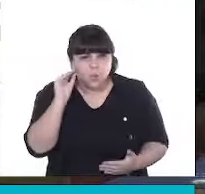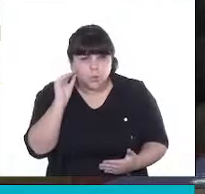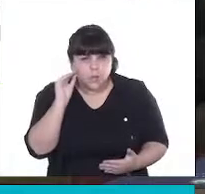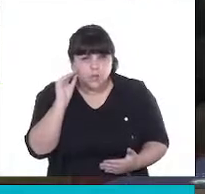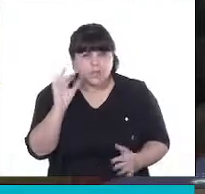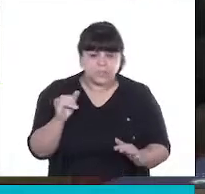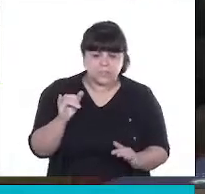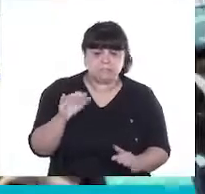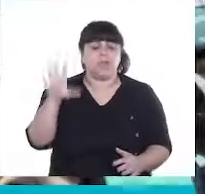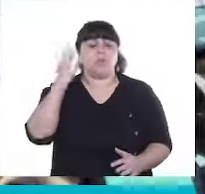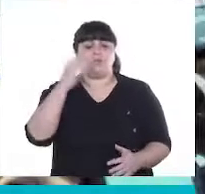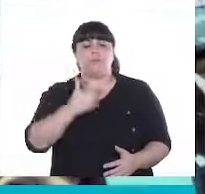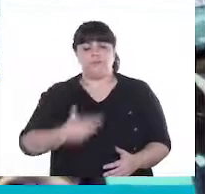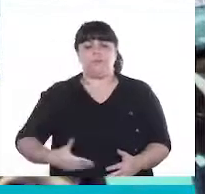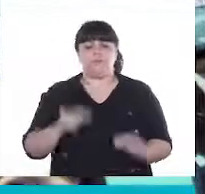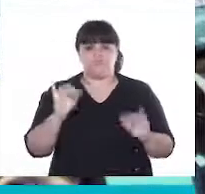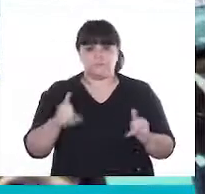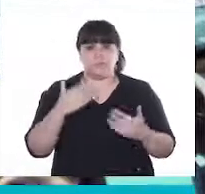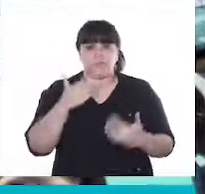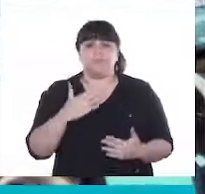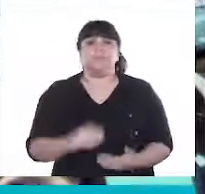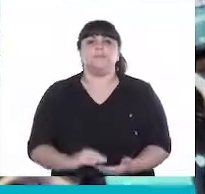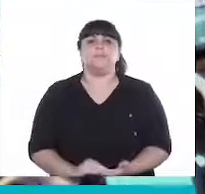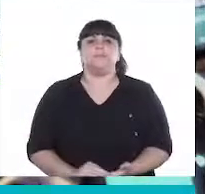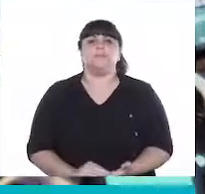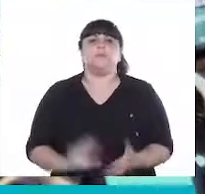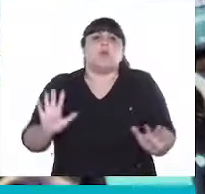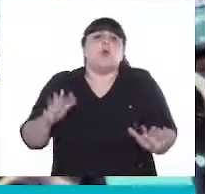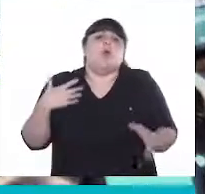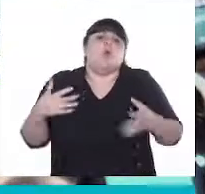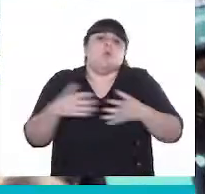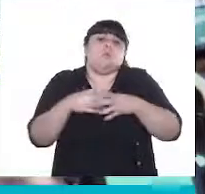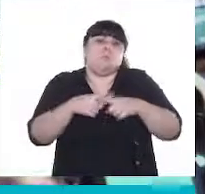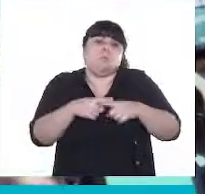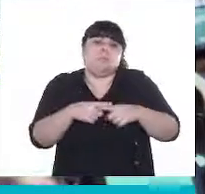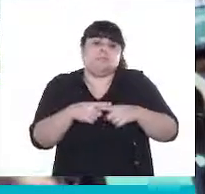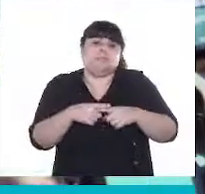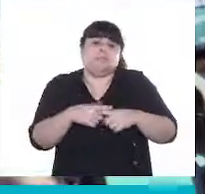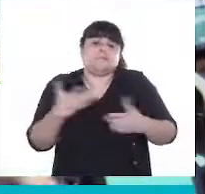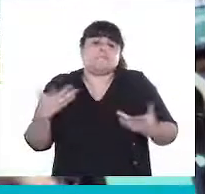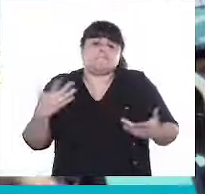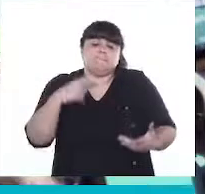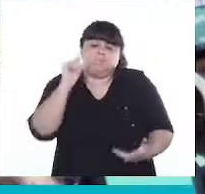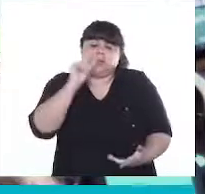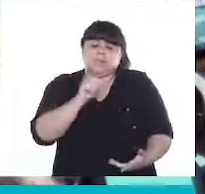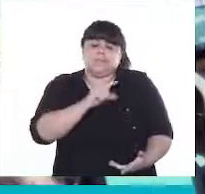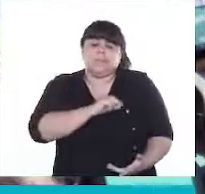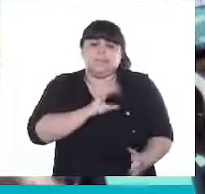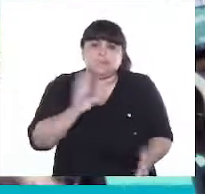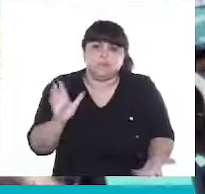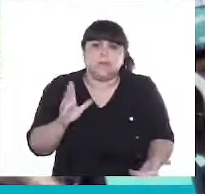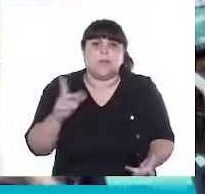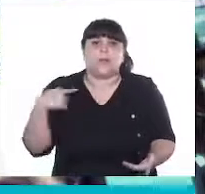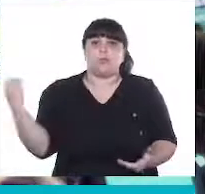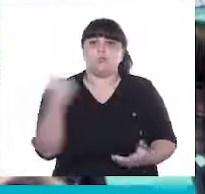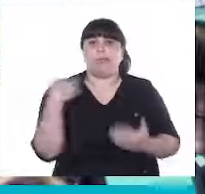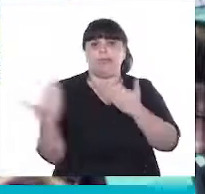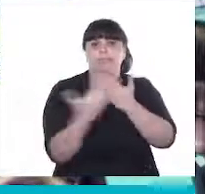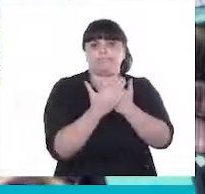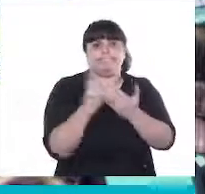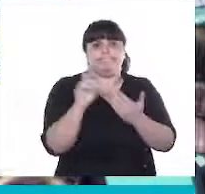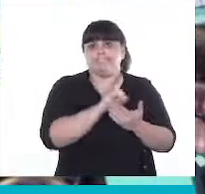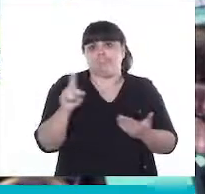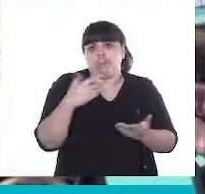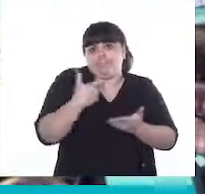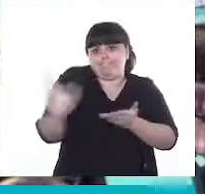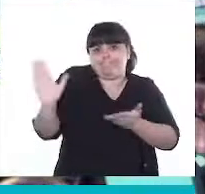gracias señor presidente de ahí estamos en nuestro bloque lamenta profundamente el no acompañamiento del oficialismo a este